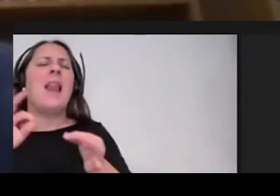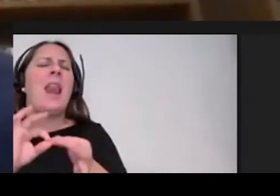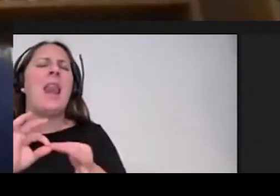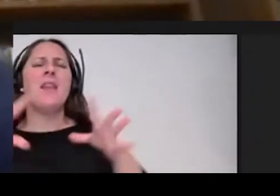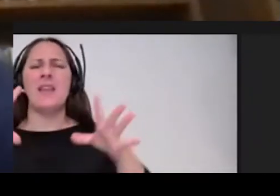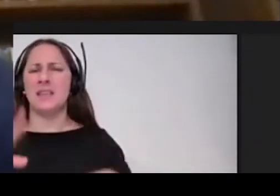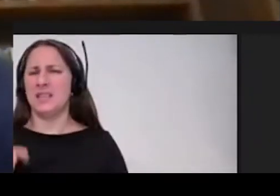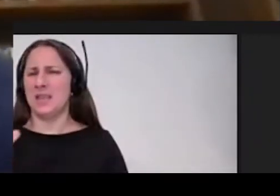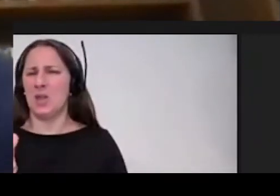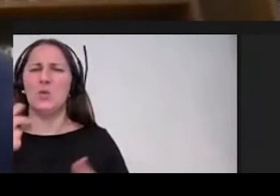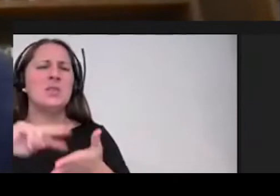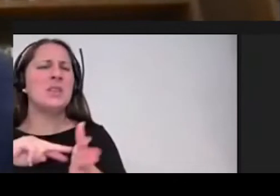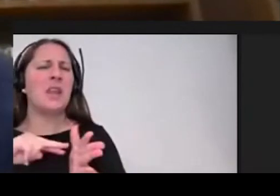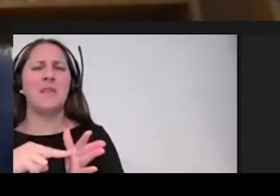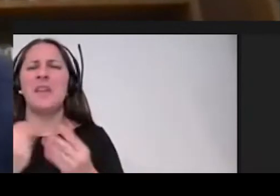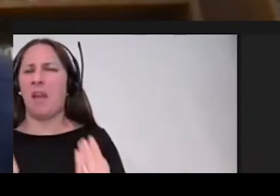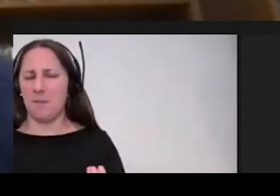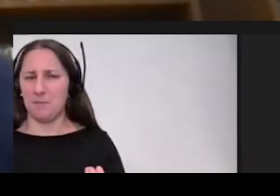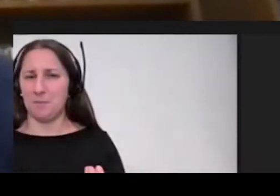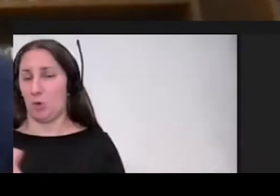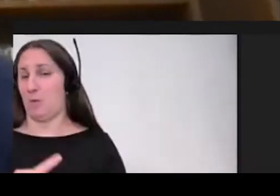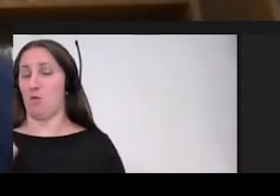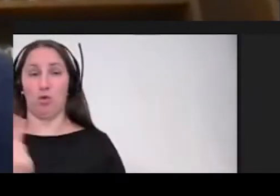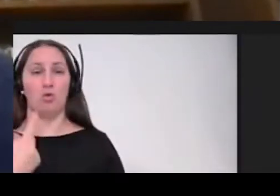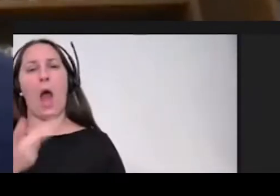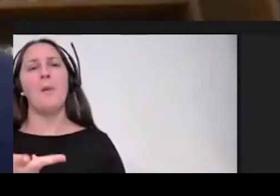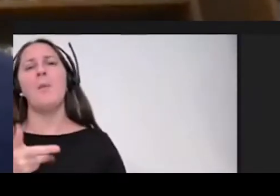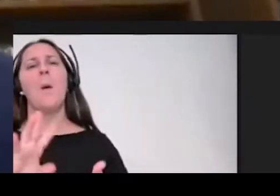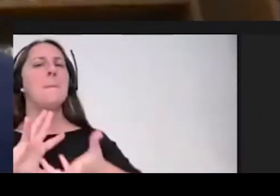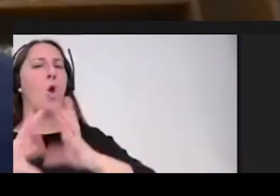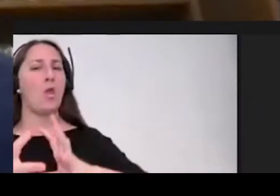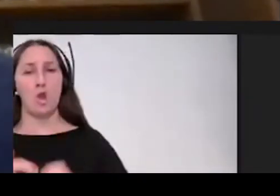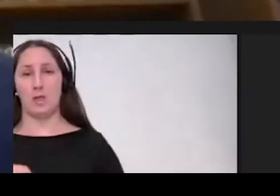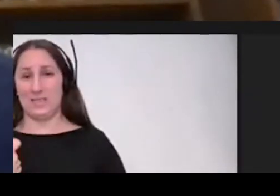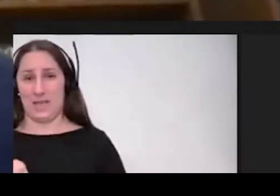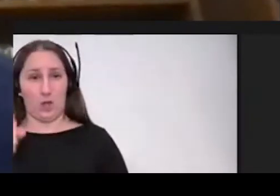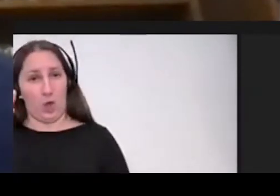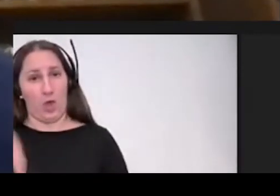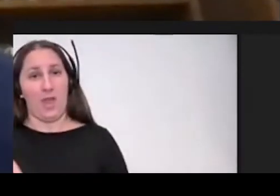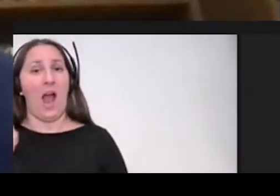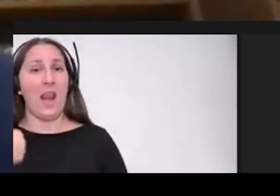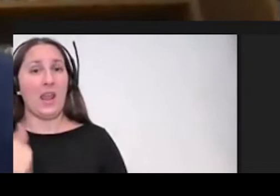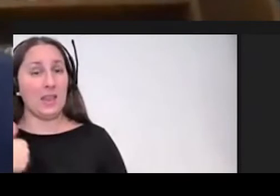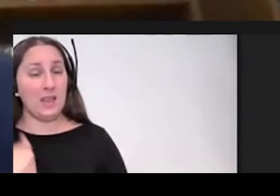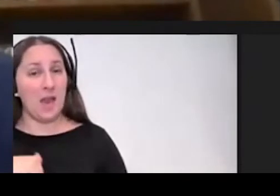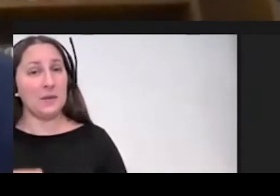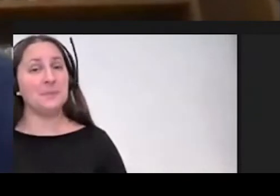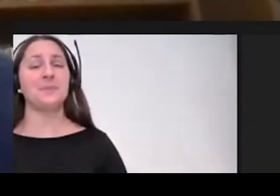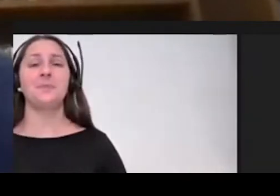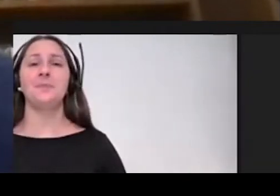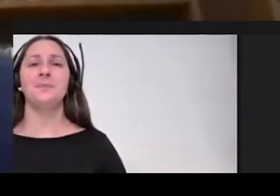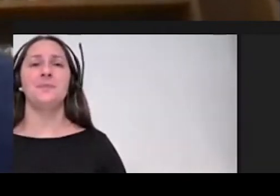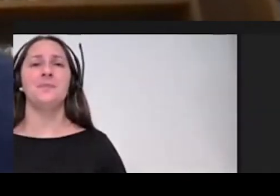Porque cuando uno habla del modelo sindical argentino, ¿no?, que ha sufrido